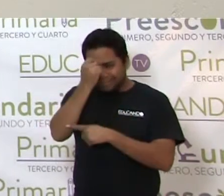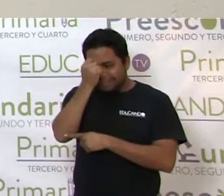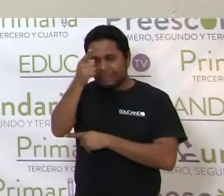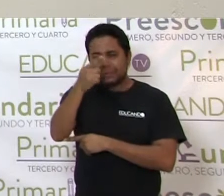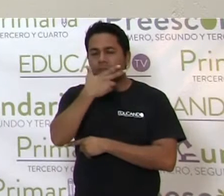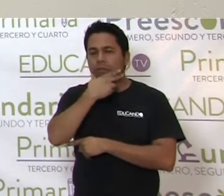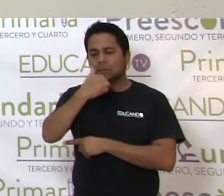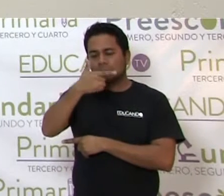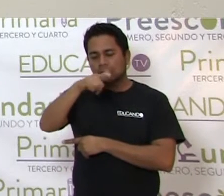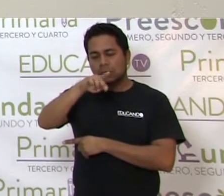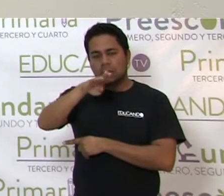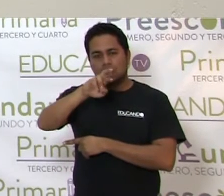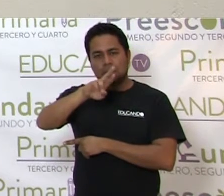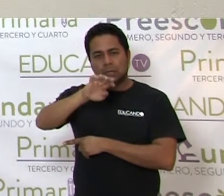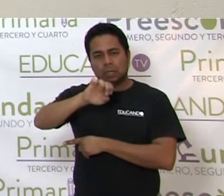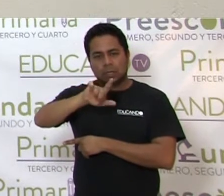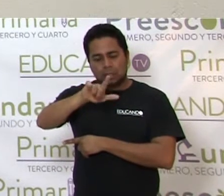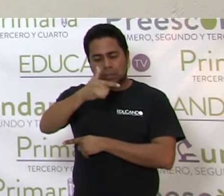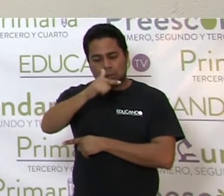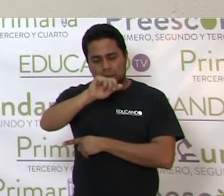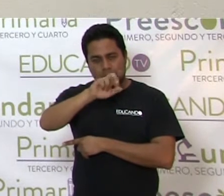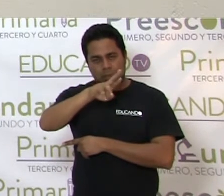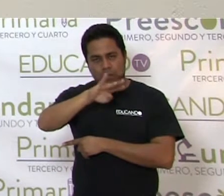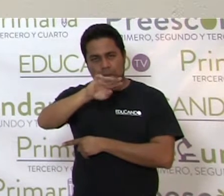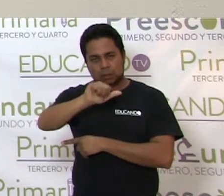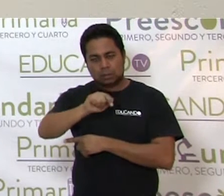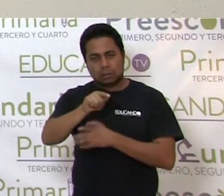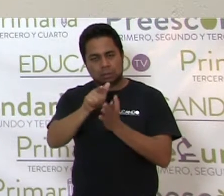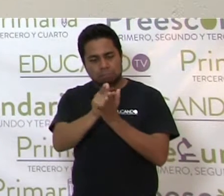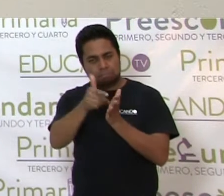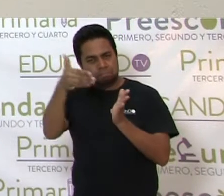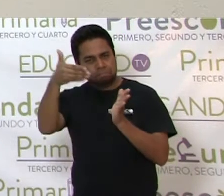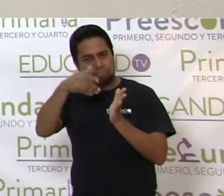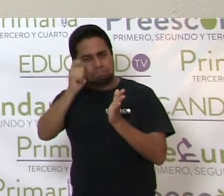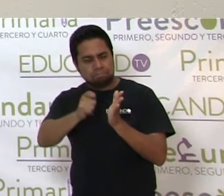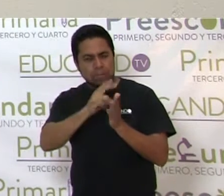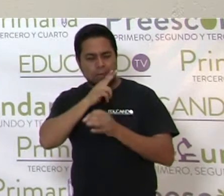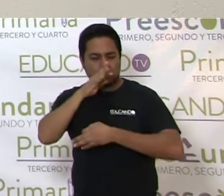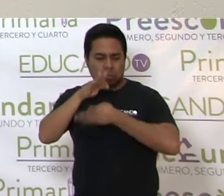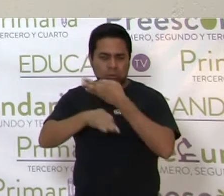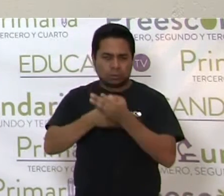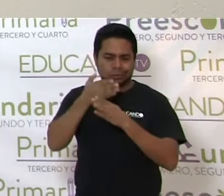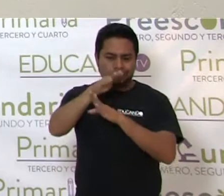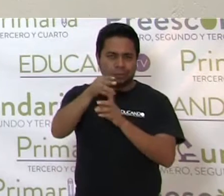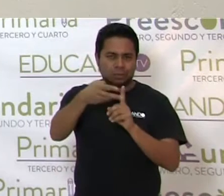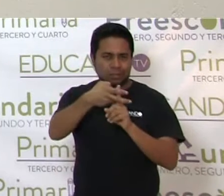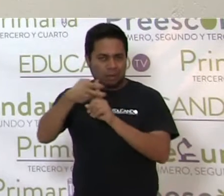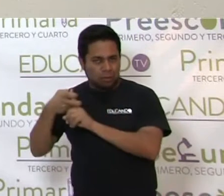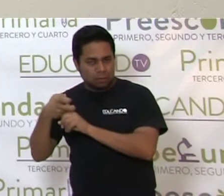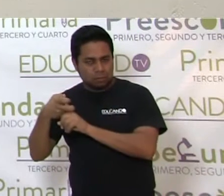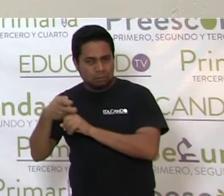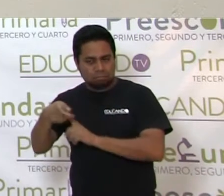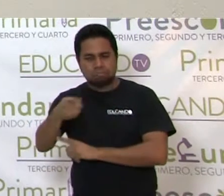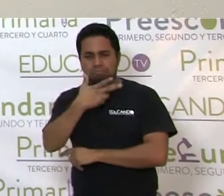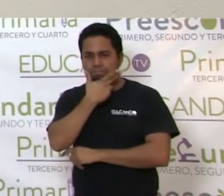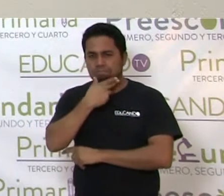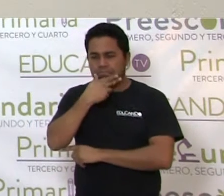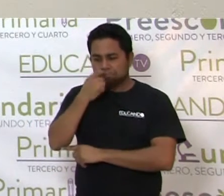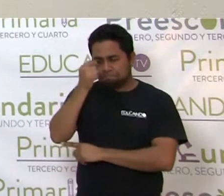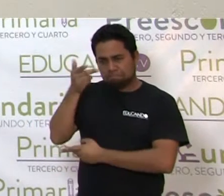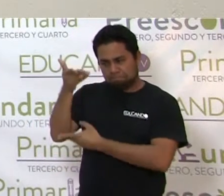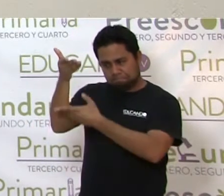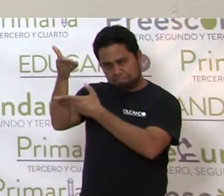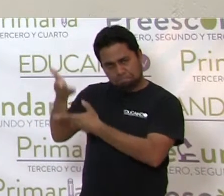García Márquez. El libro se llama Noticia de un secuestro. Gabriel García Márquez es